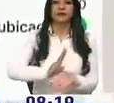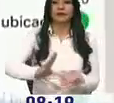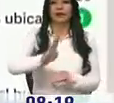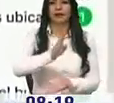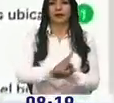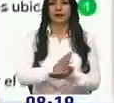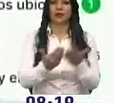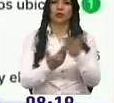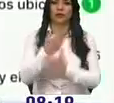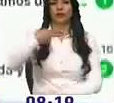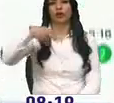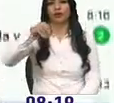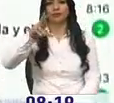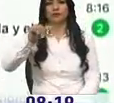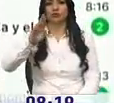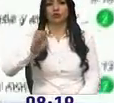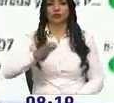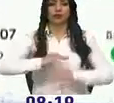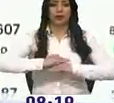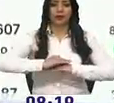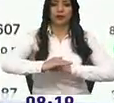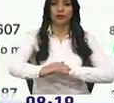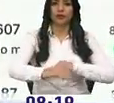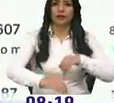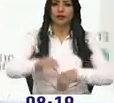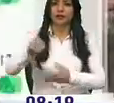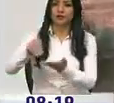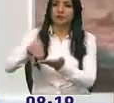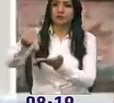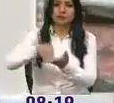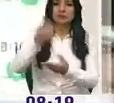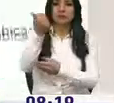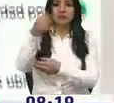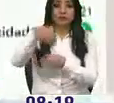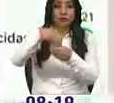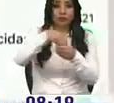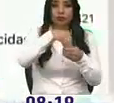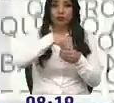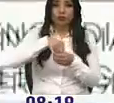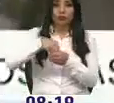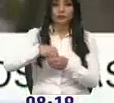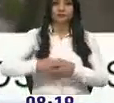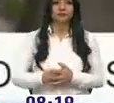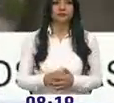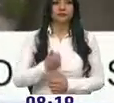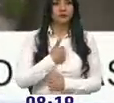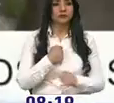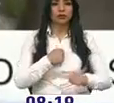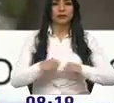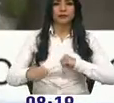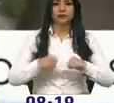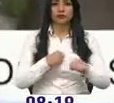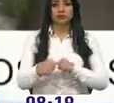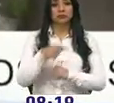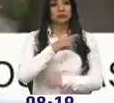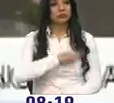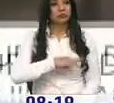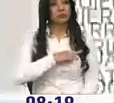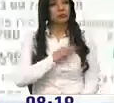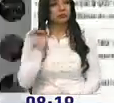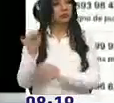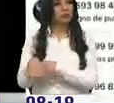sector ecuatoriana, por realizar el adoquinado recogiendo fondos de nuestros mismos bolsillos. Vean, autogestión en vista de que el municipio no les para